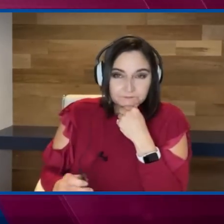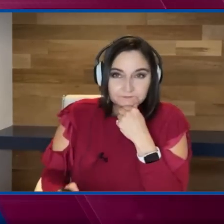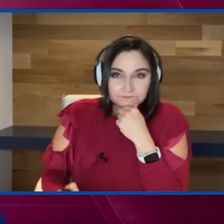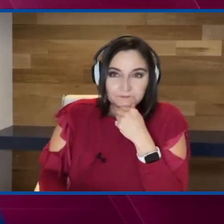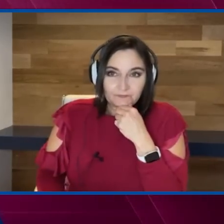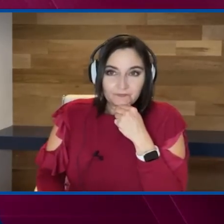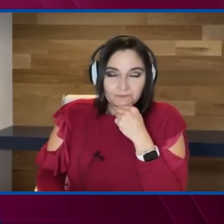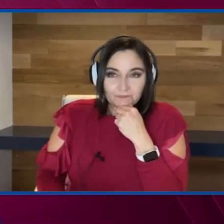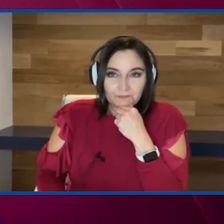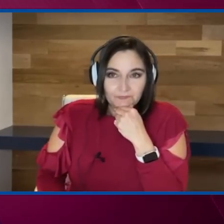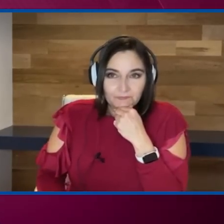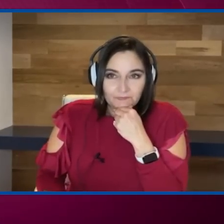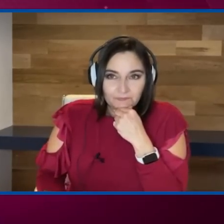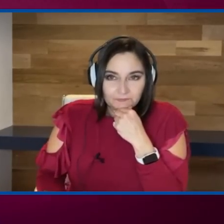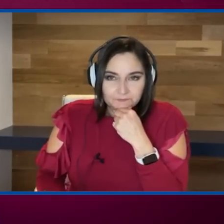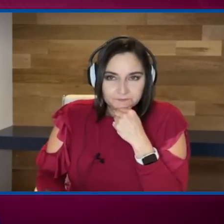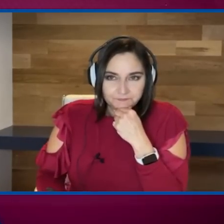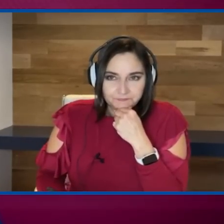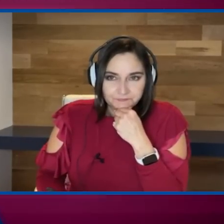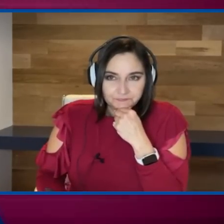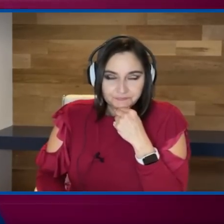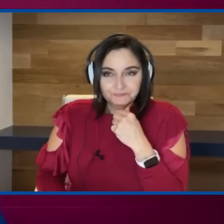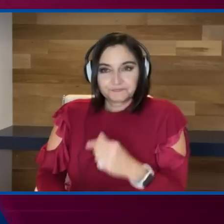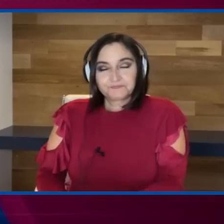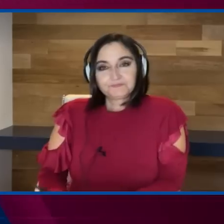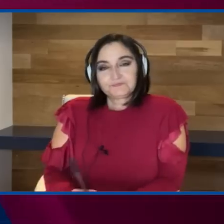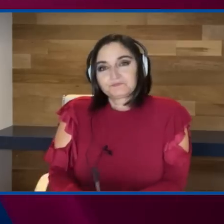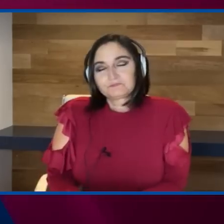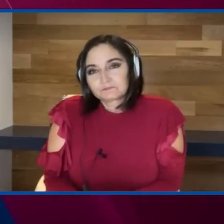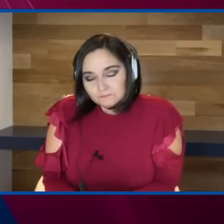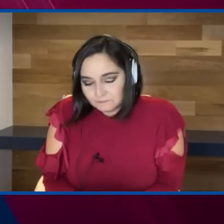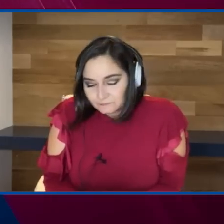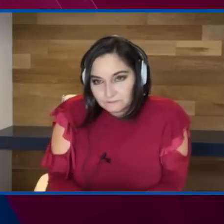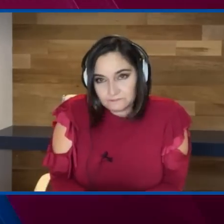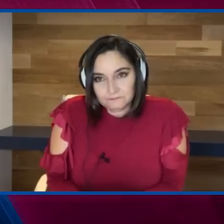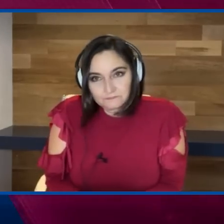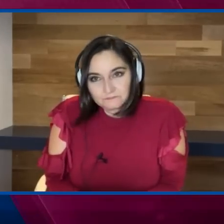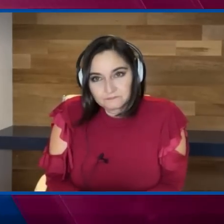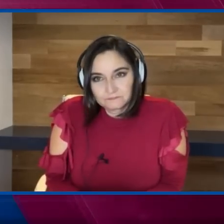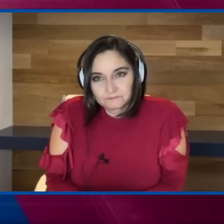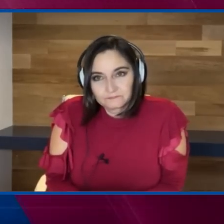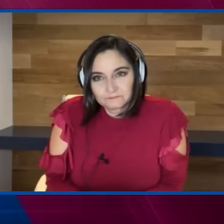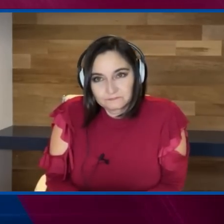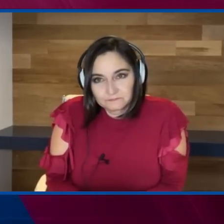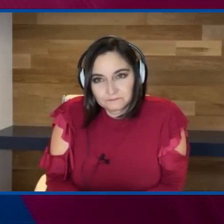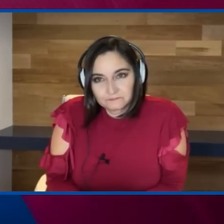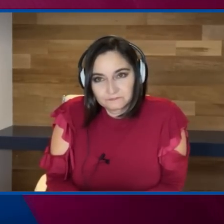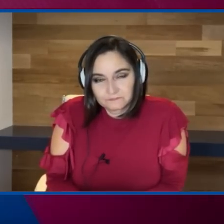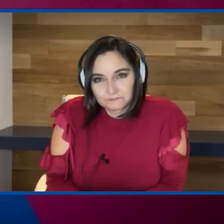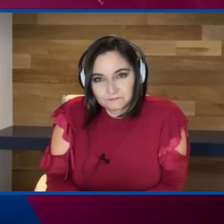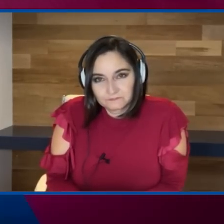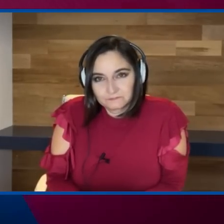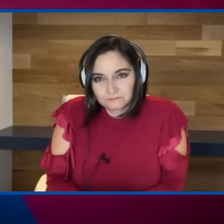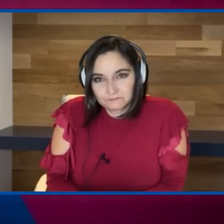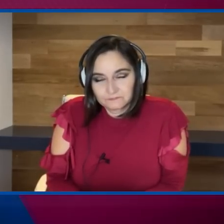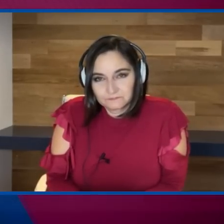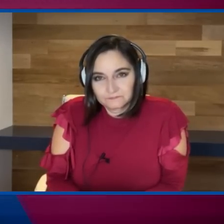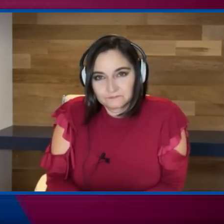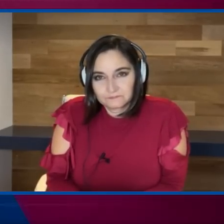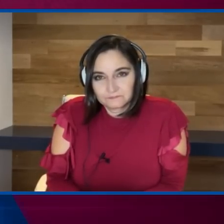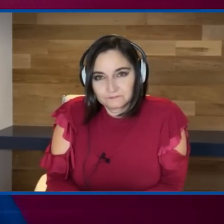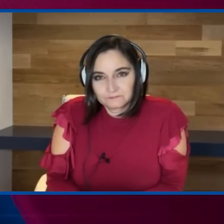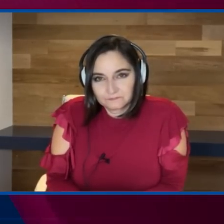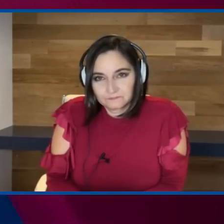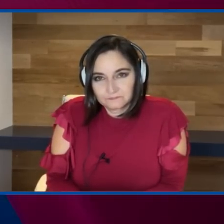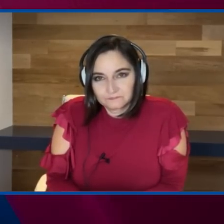Después, su primera, su segunda y su tercera vacunación. Y a pesar de ello, está contagiado evidentemente